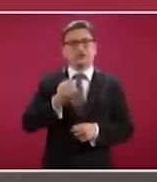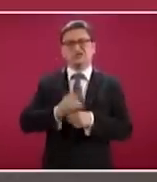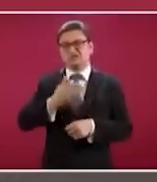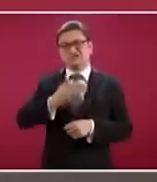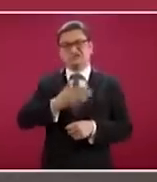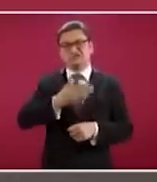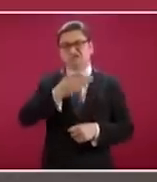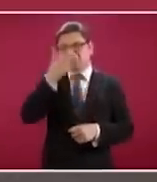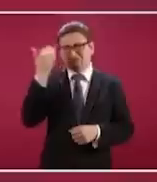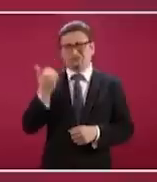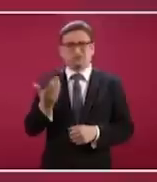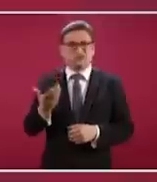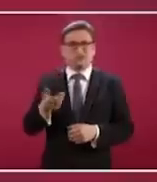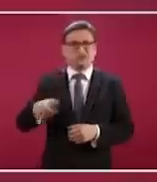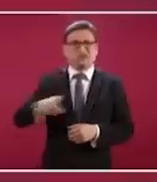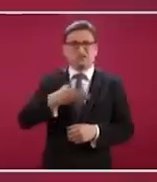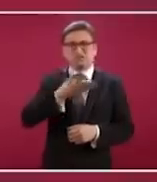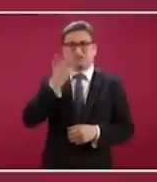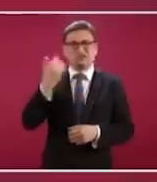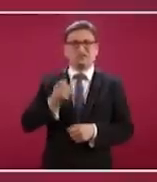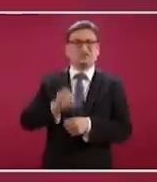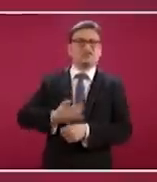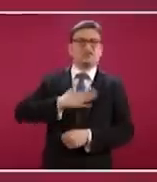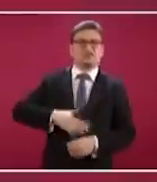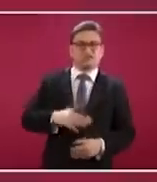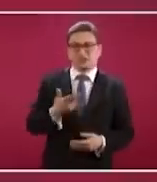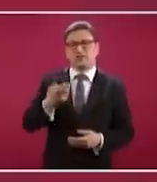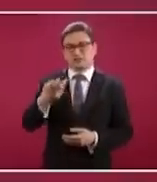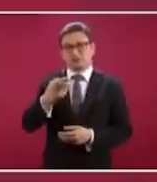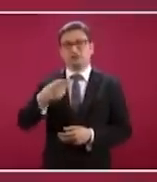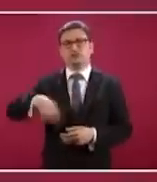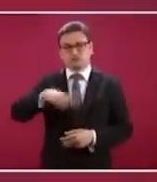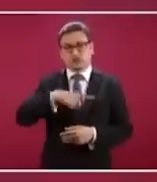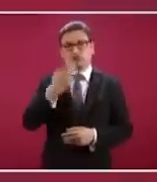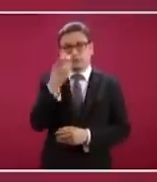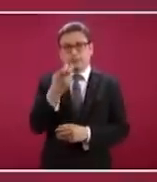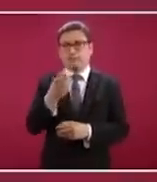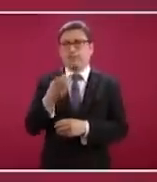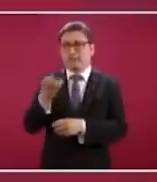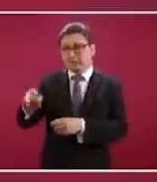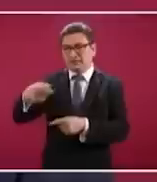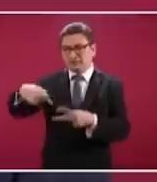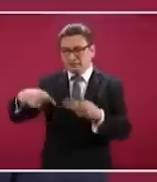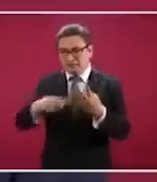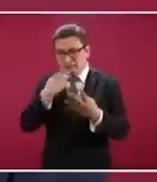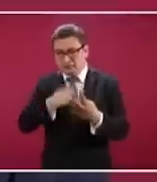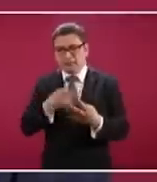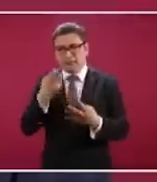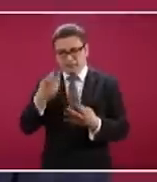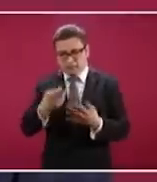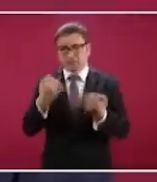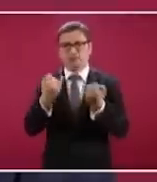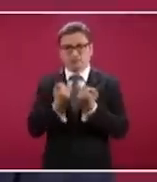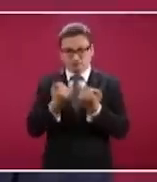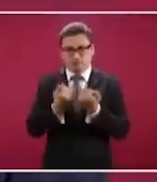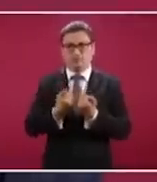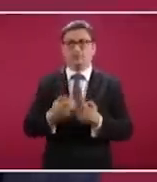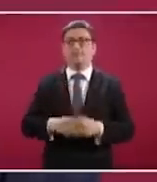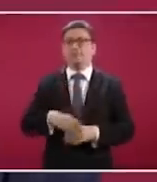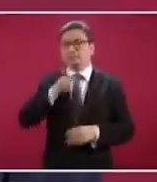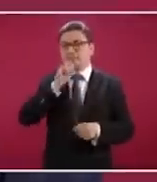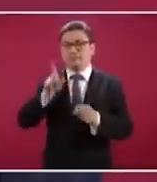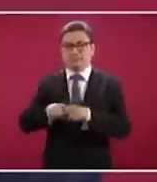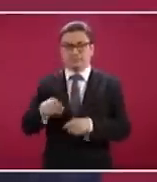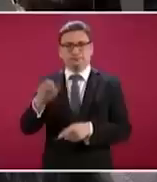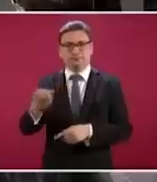injusticias. Entonces, estamos viendo esto y en particular lo que planteas, sí, y